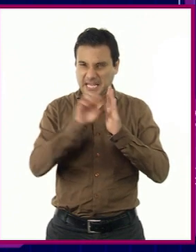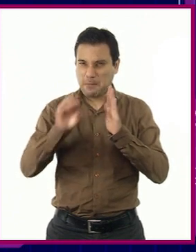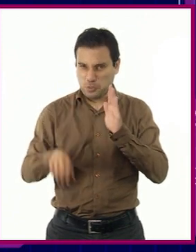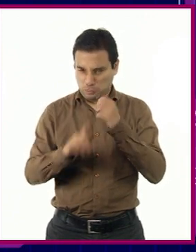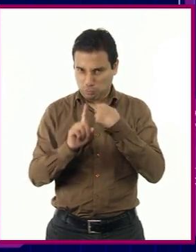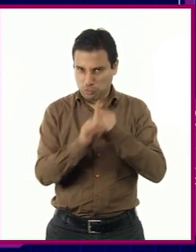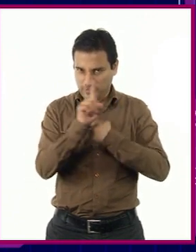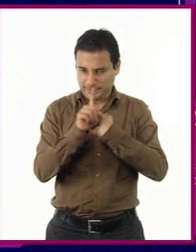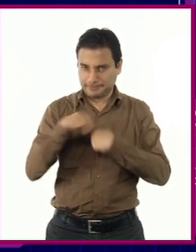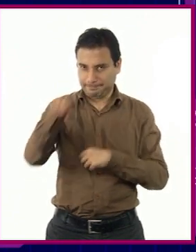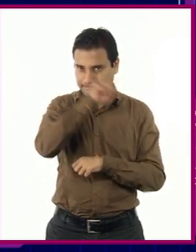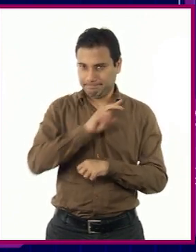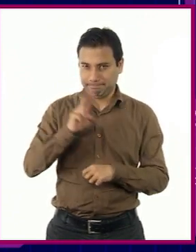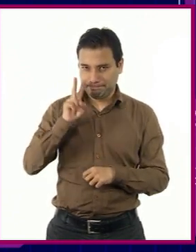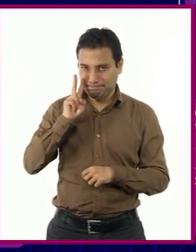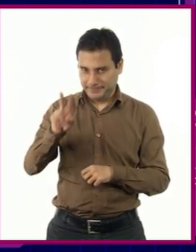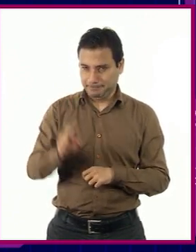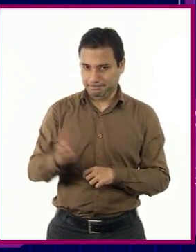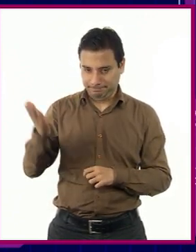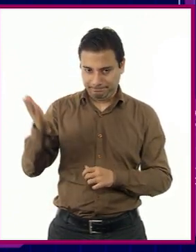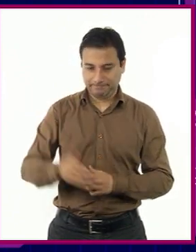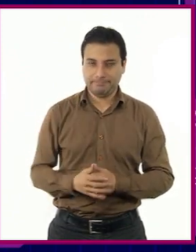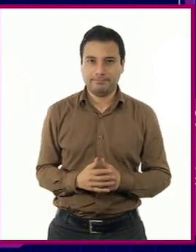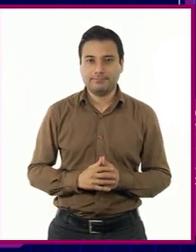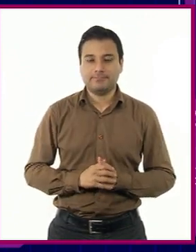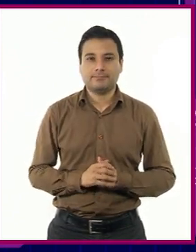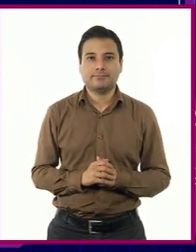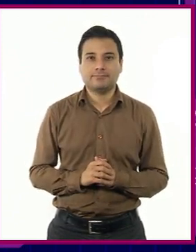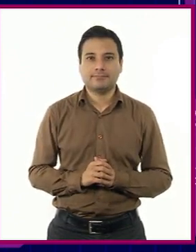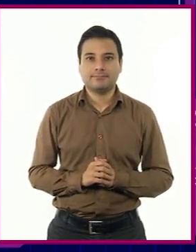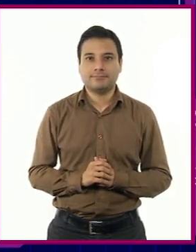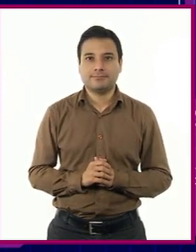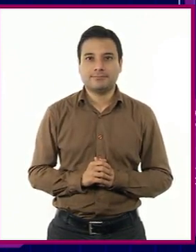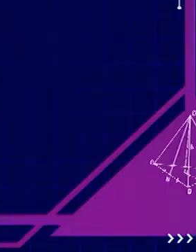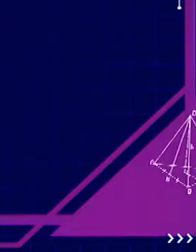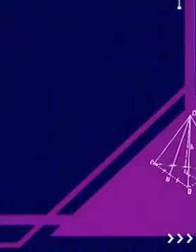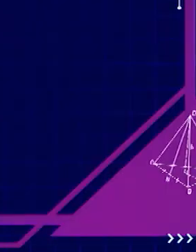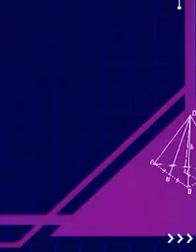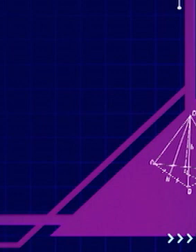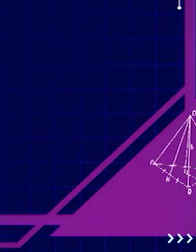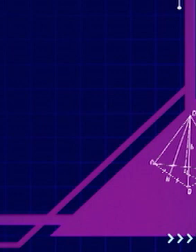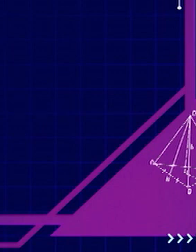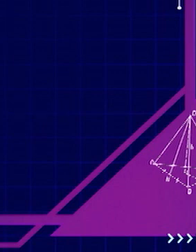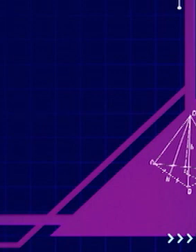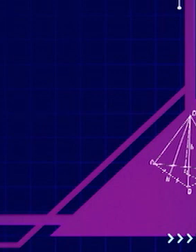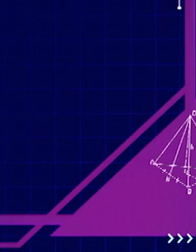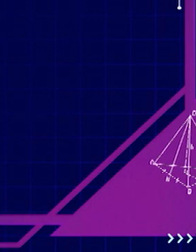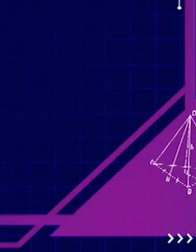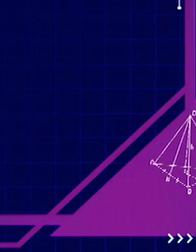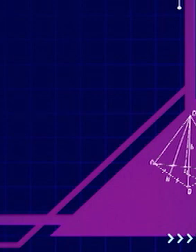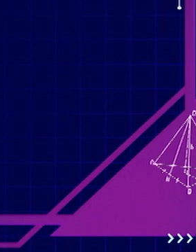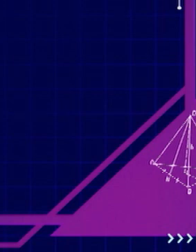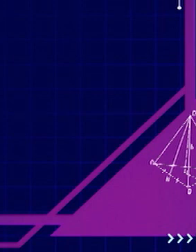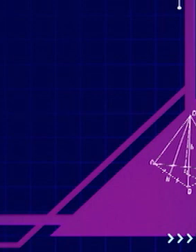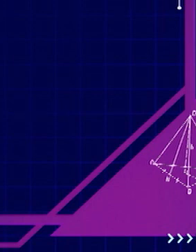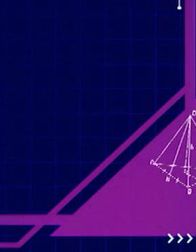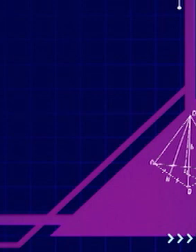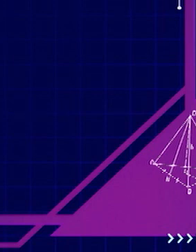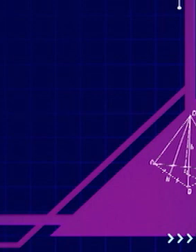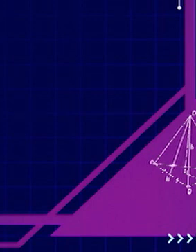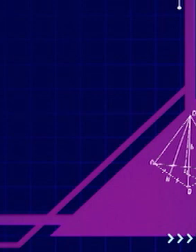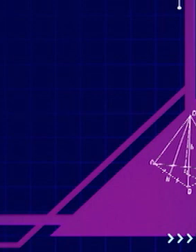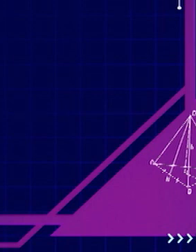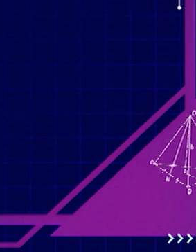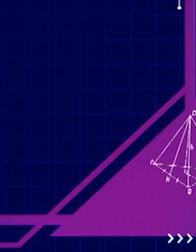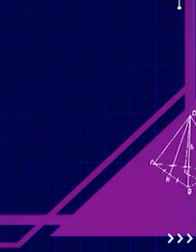con la finalidad de despertar el interés por el estudio de las matemáticas. Supongan que van a tomar un café con 2 de